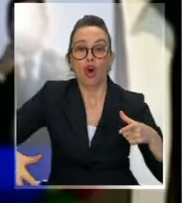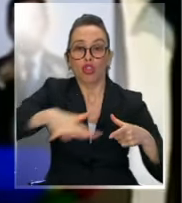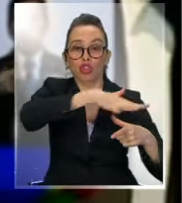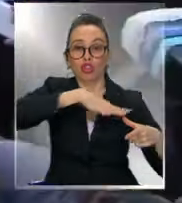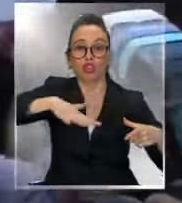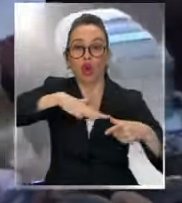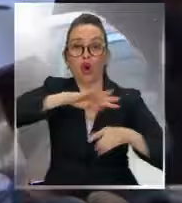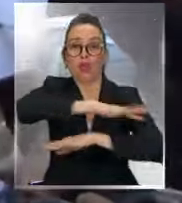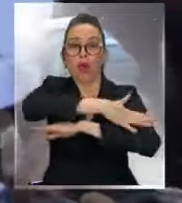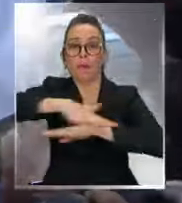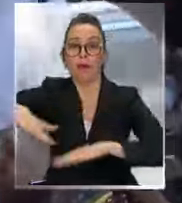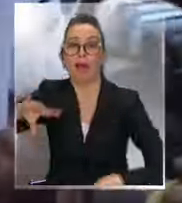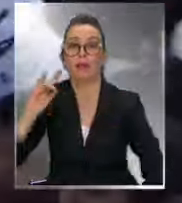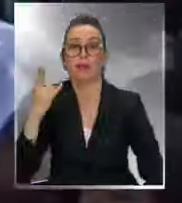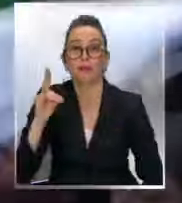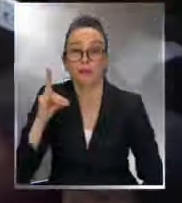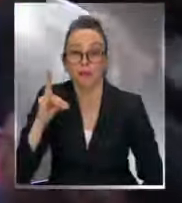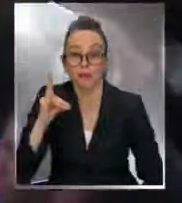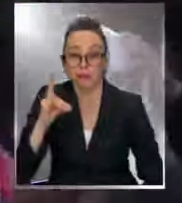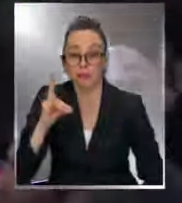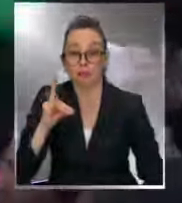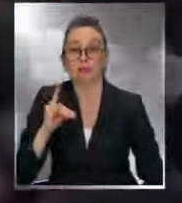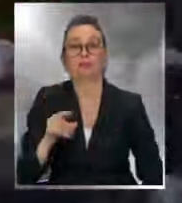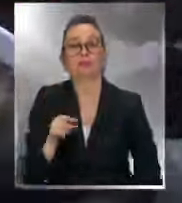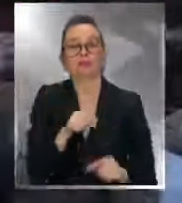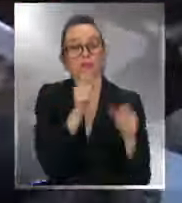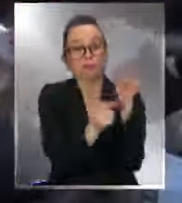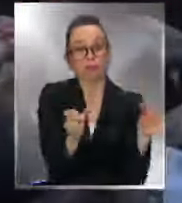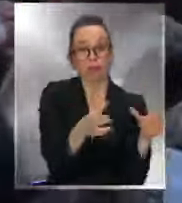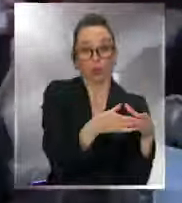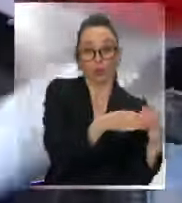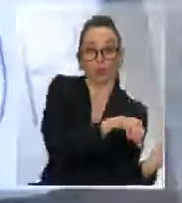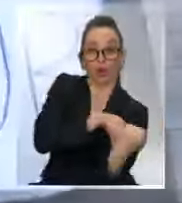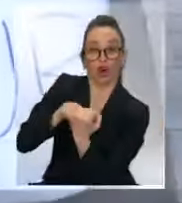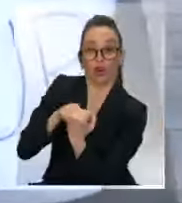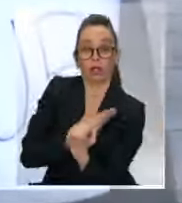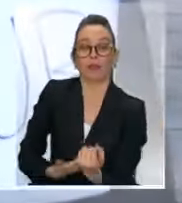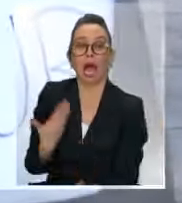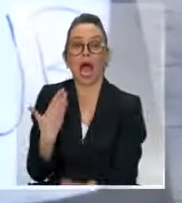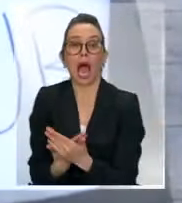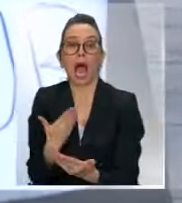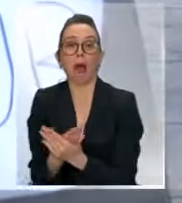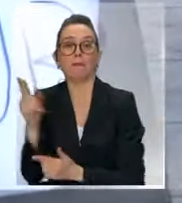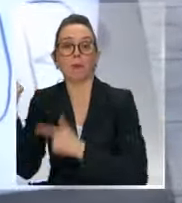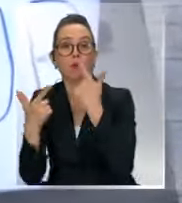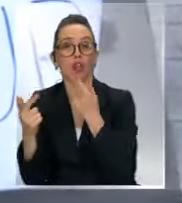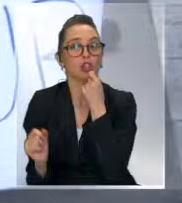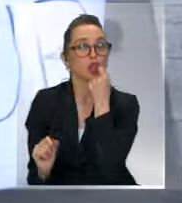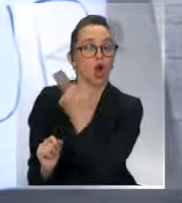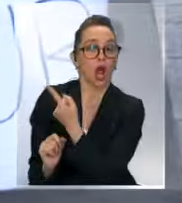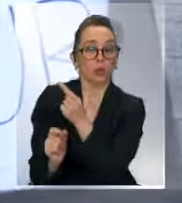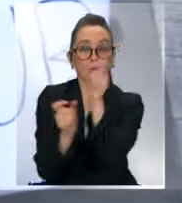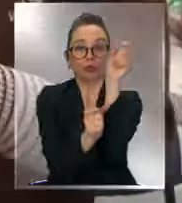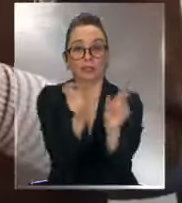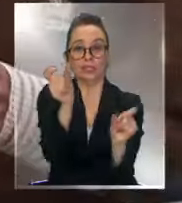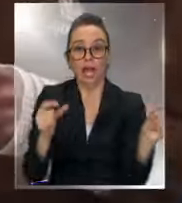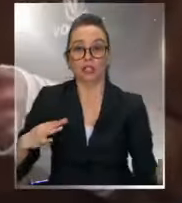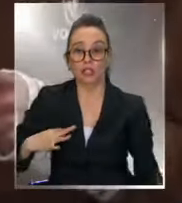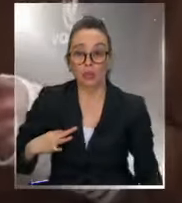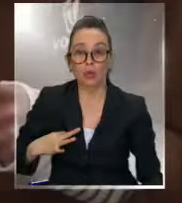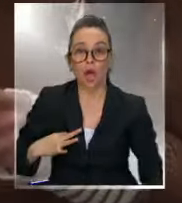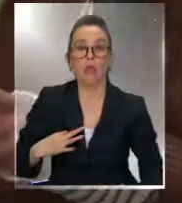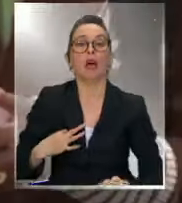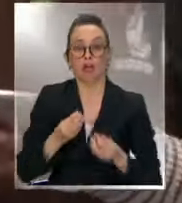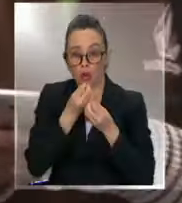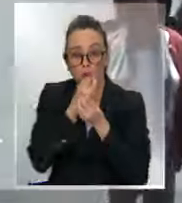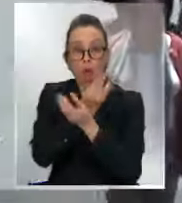litoral boliviano. La oposición al gobierno acusa aprovechamiento político y parte de la ciudadanía así comienza a